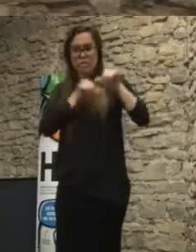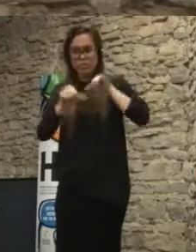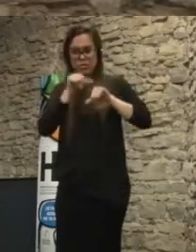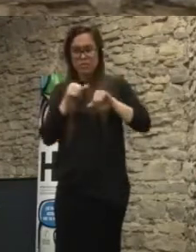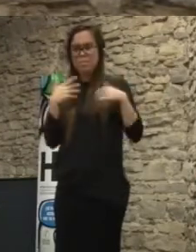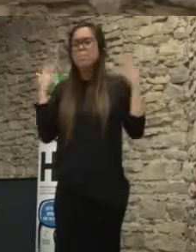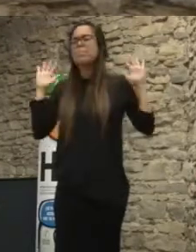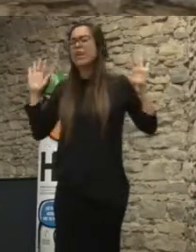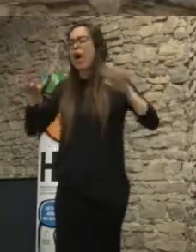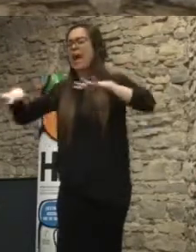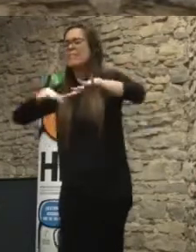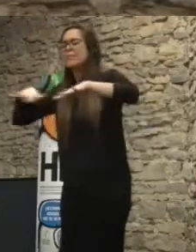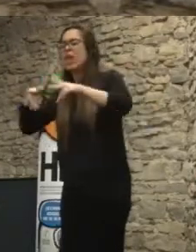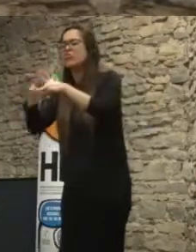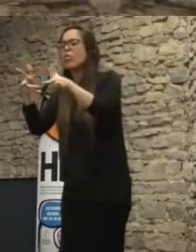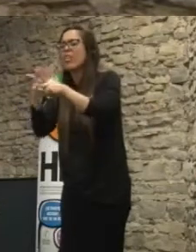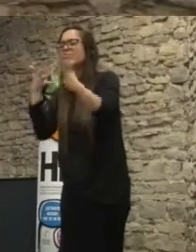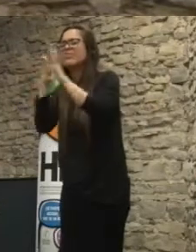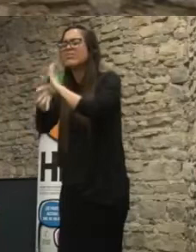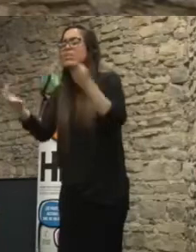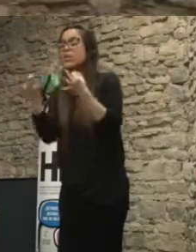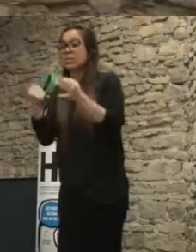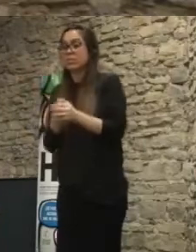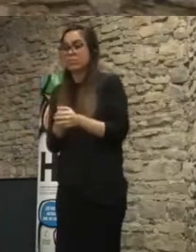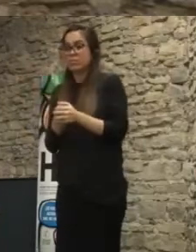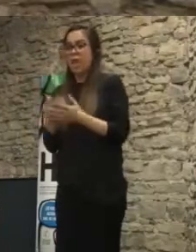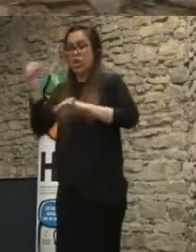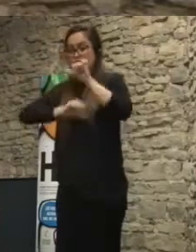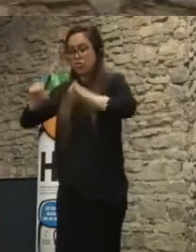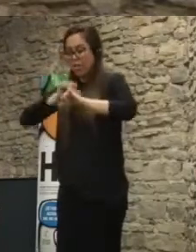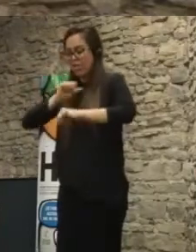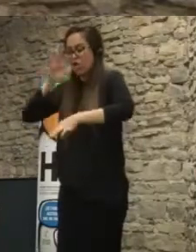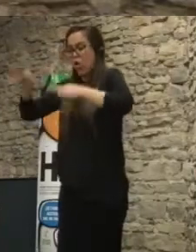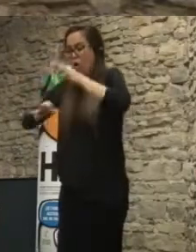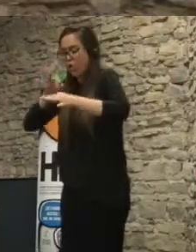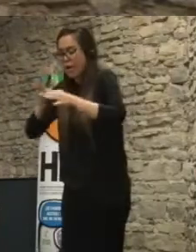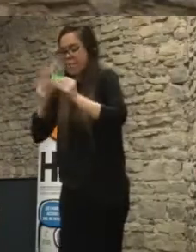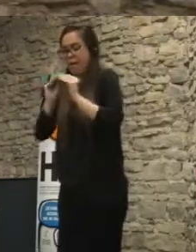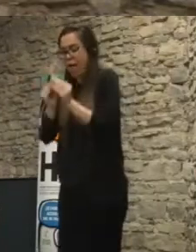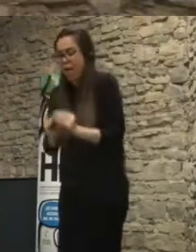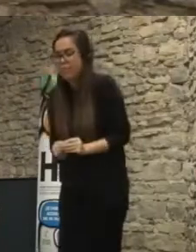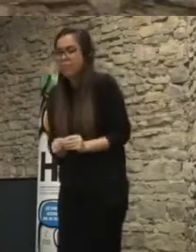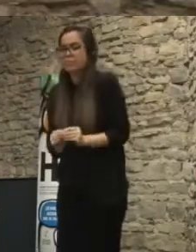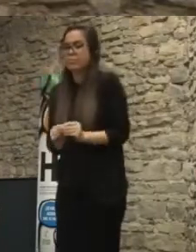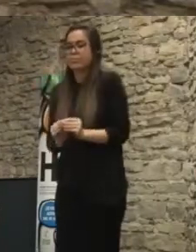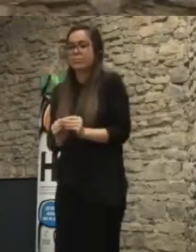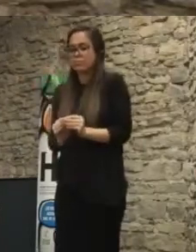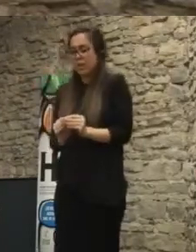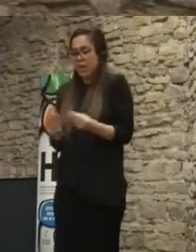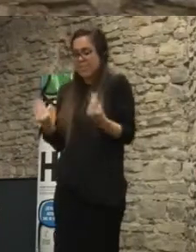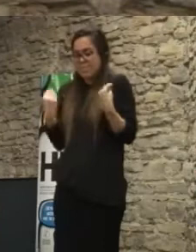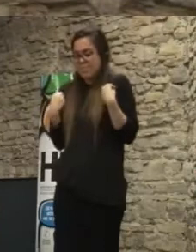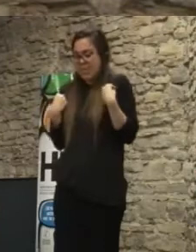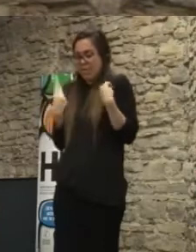social, que sería lo que las asociaciones organizan o hacen desde el punto de vista de su vida interna, de